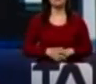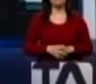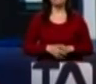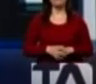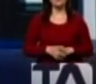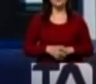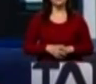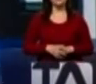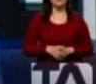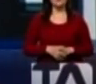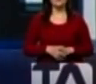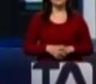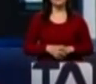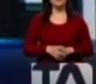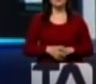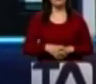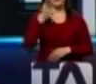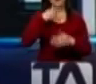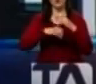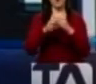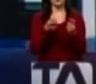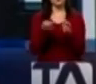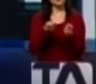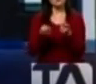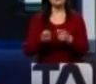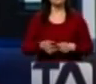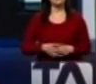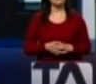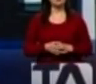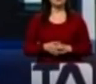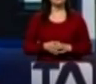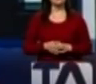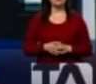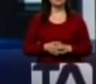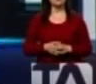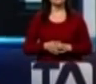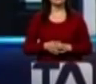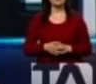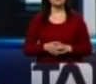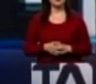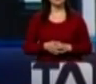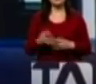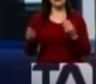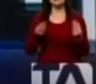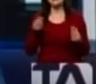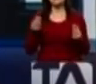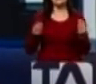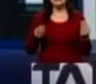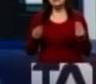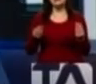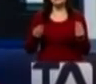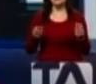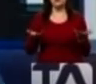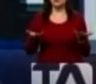hijo monitorizado y tú sin saber qué poder hacer, ¿no? Impotencia. Es una